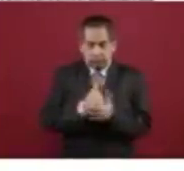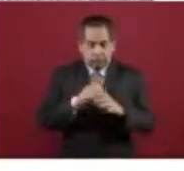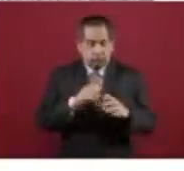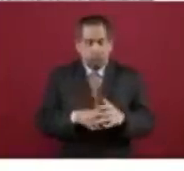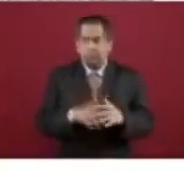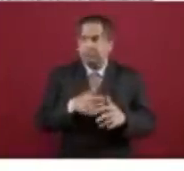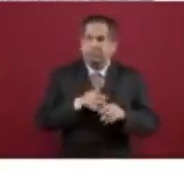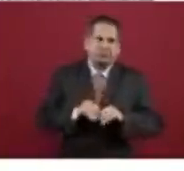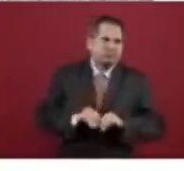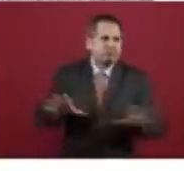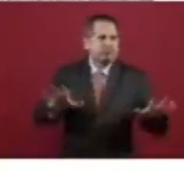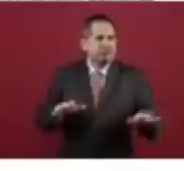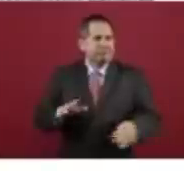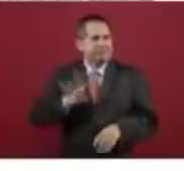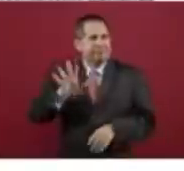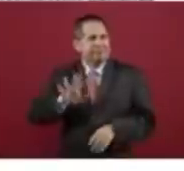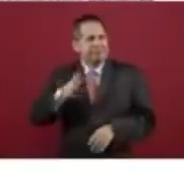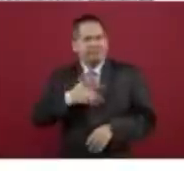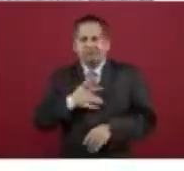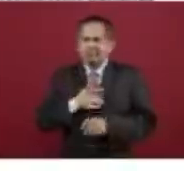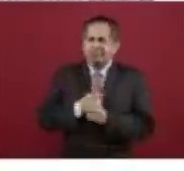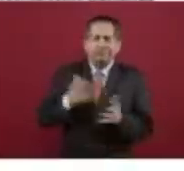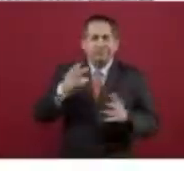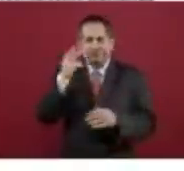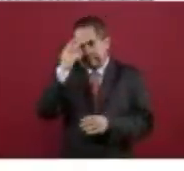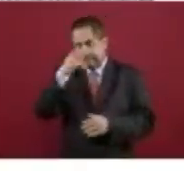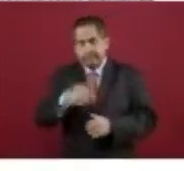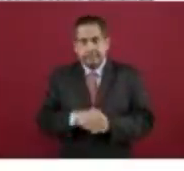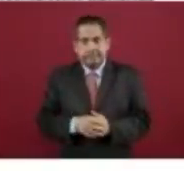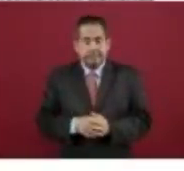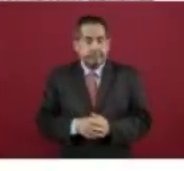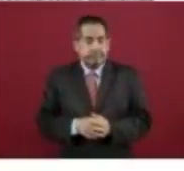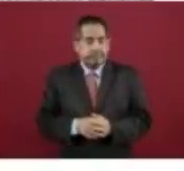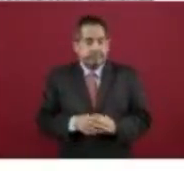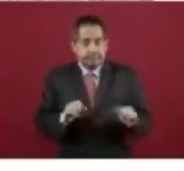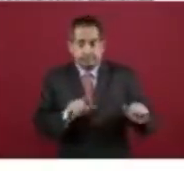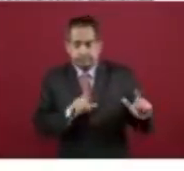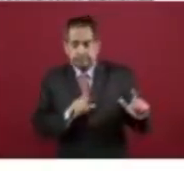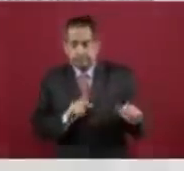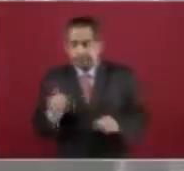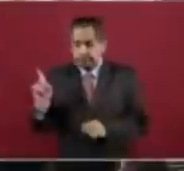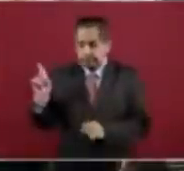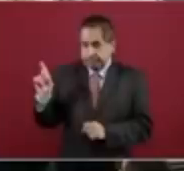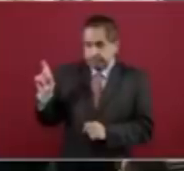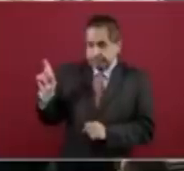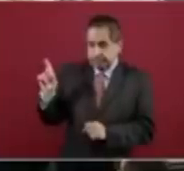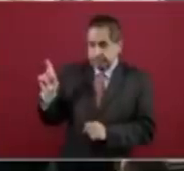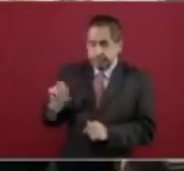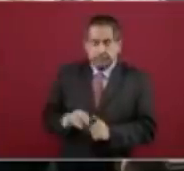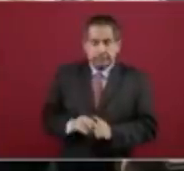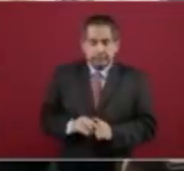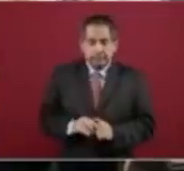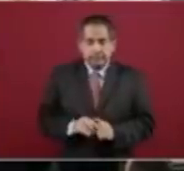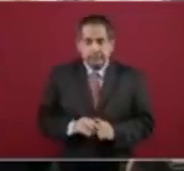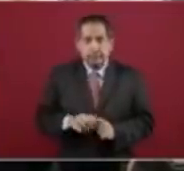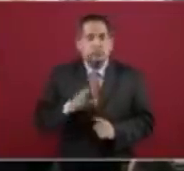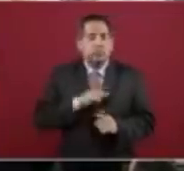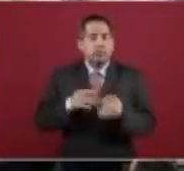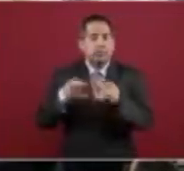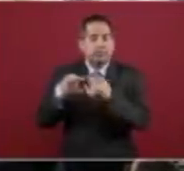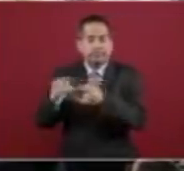país. La siguiente lámina muestra esto, las posibles entradas que